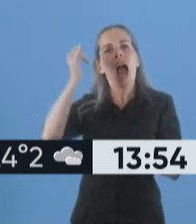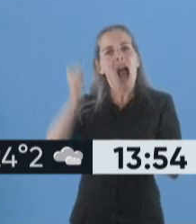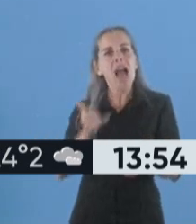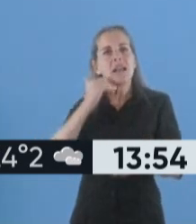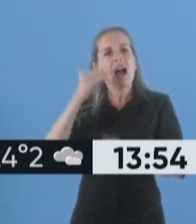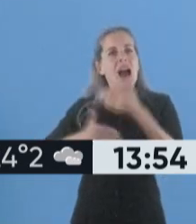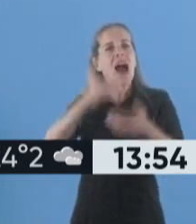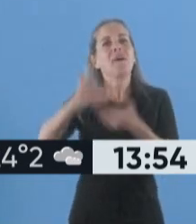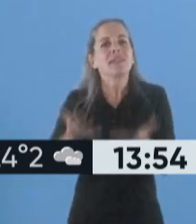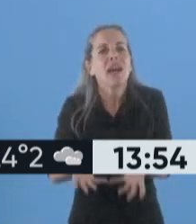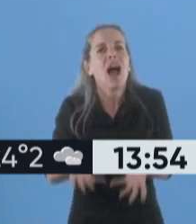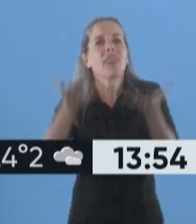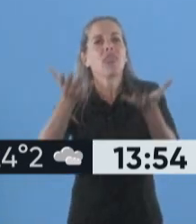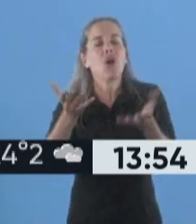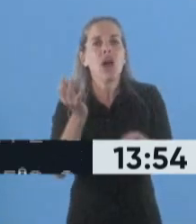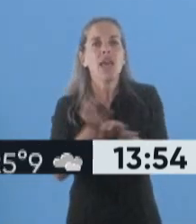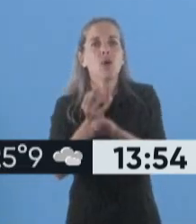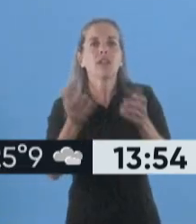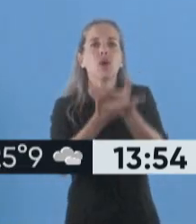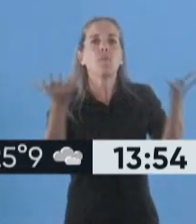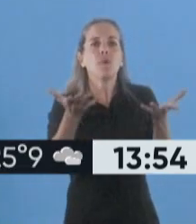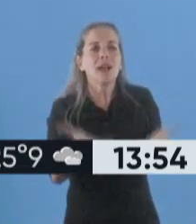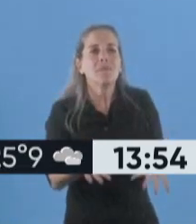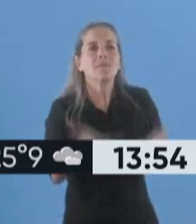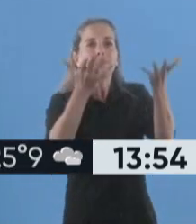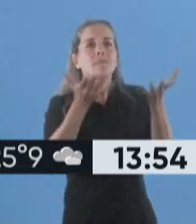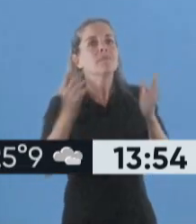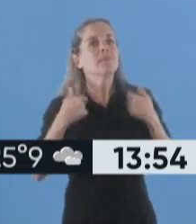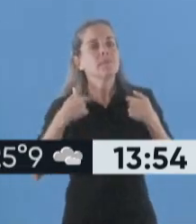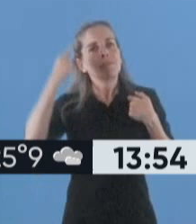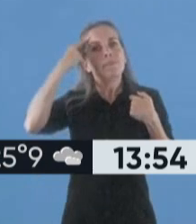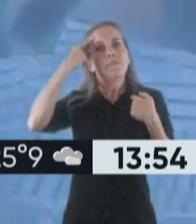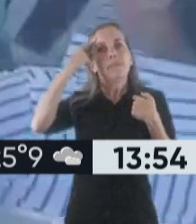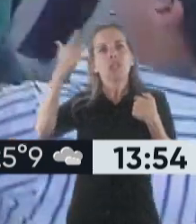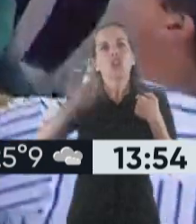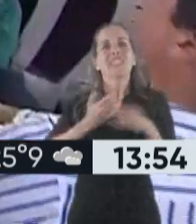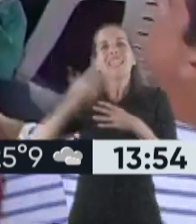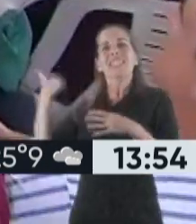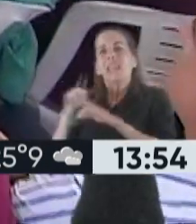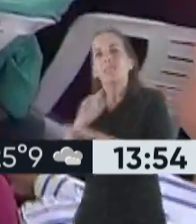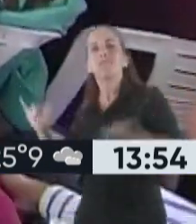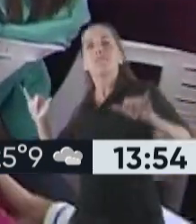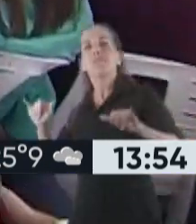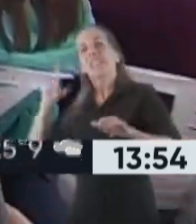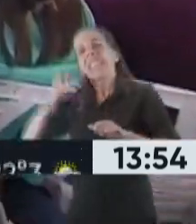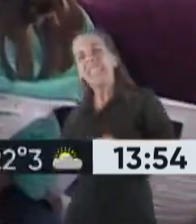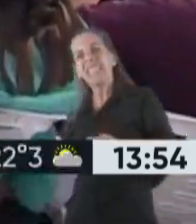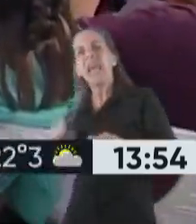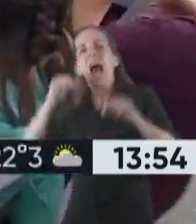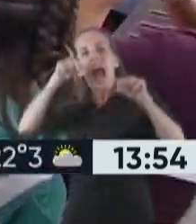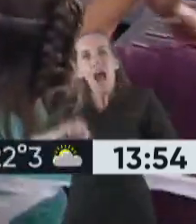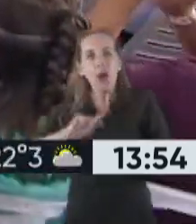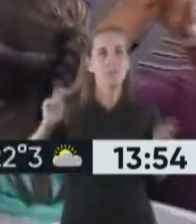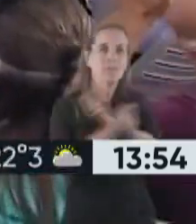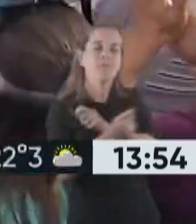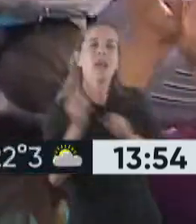estás poniendo en potencia la educación pública. Recordá ese día celebrando que estás poniendo en potencia la